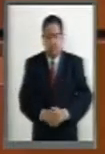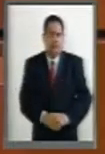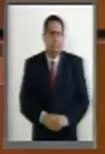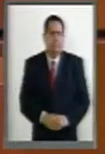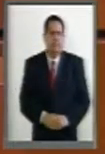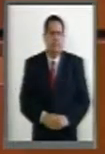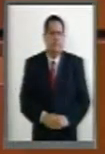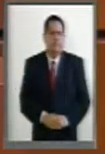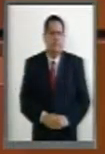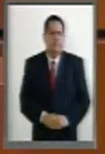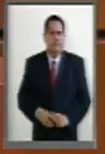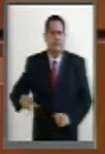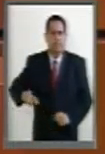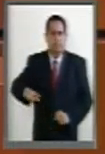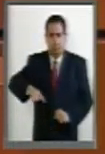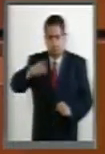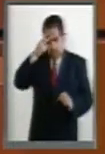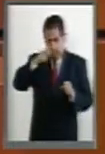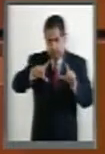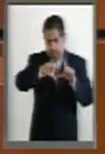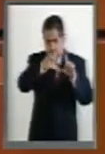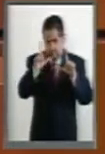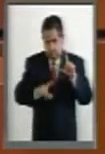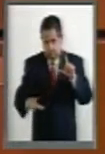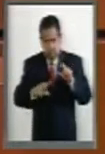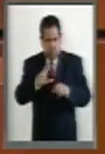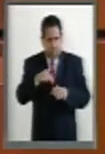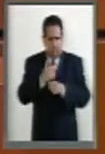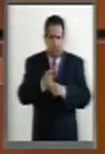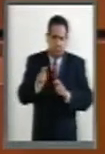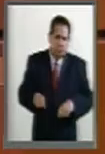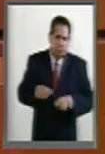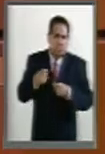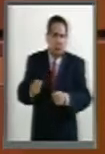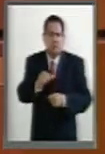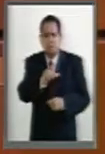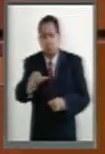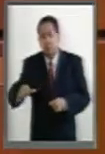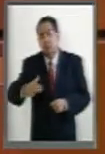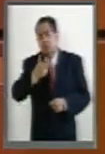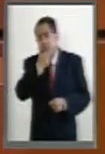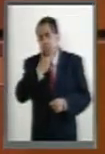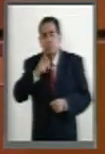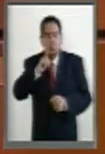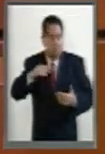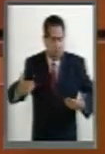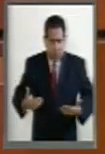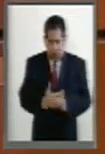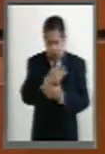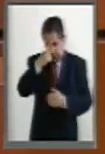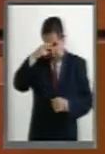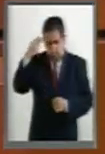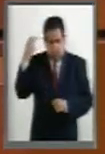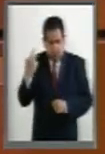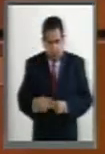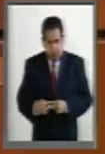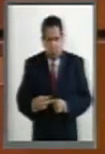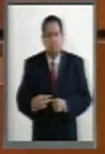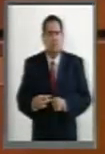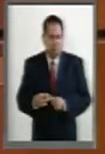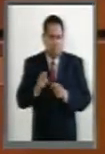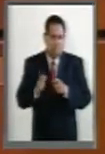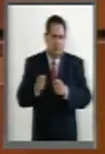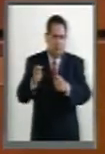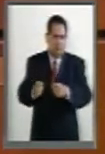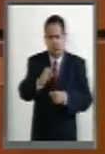El gobierno de la República se los otorga a las y los mexicanos para constituir